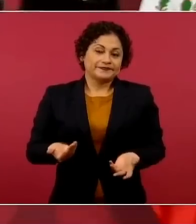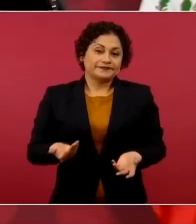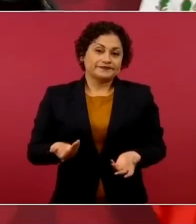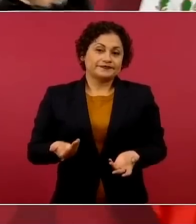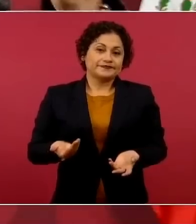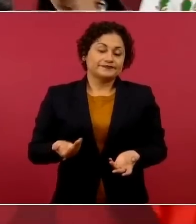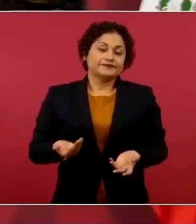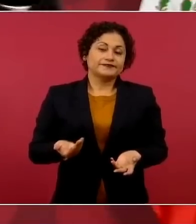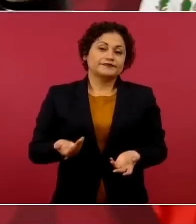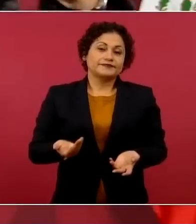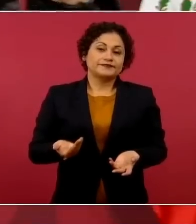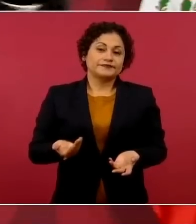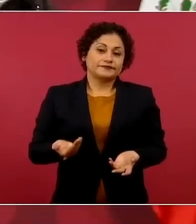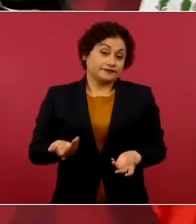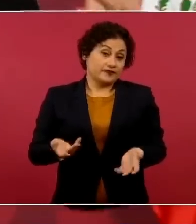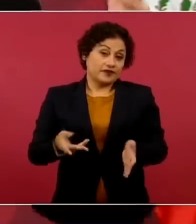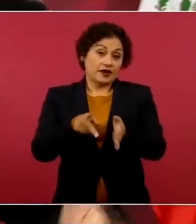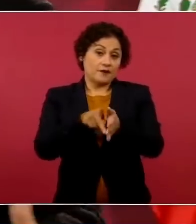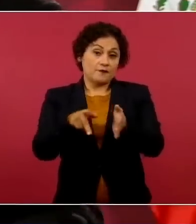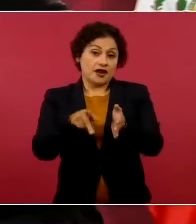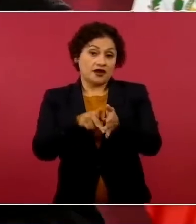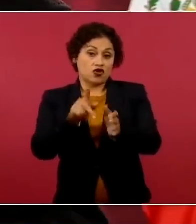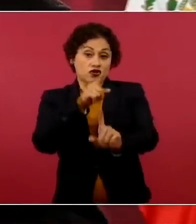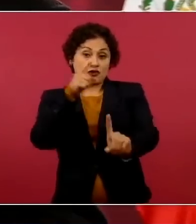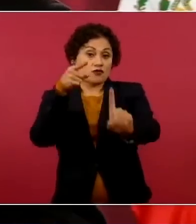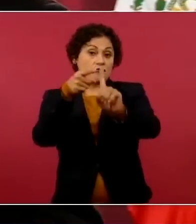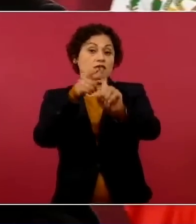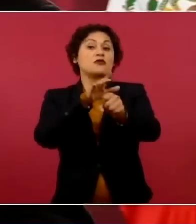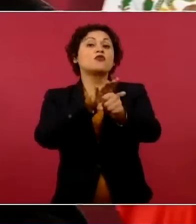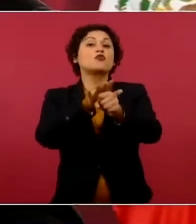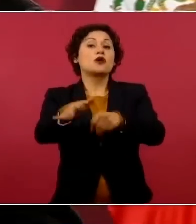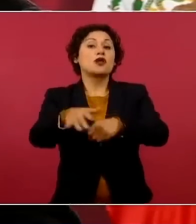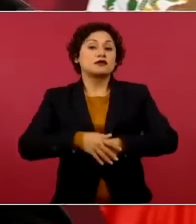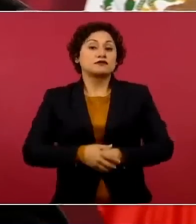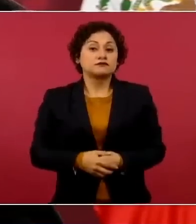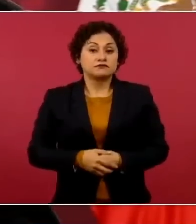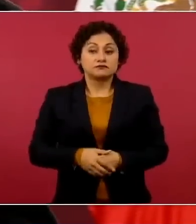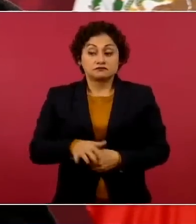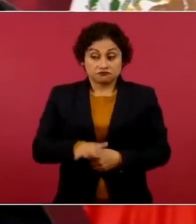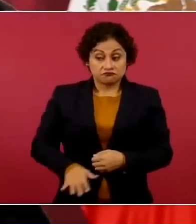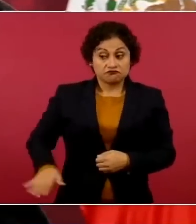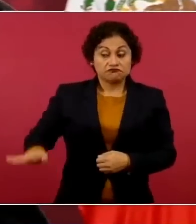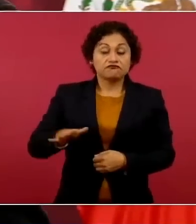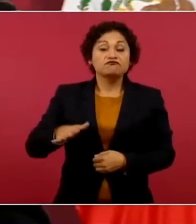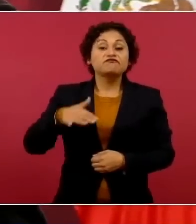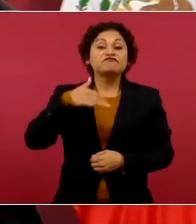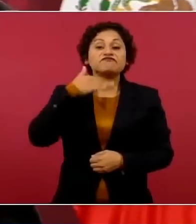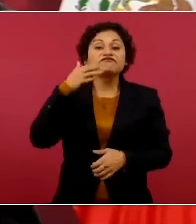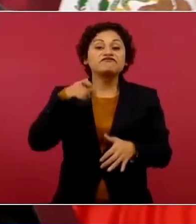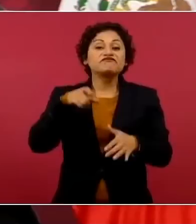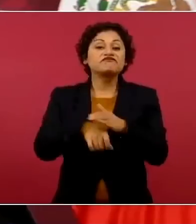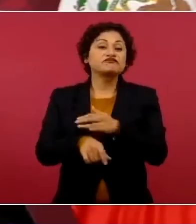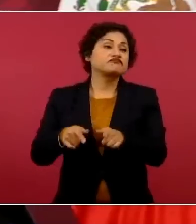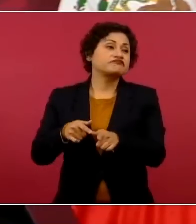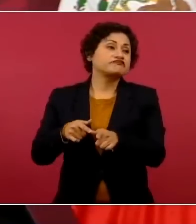su misión era mantener al régimen corrupto y